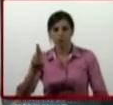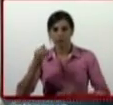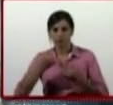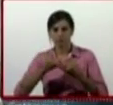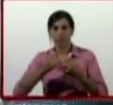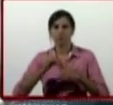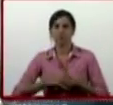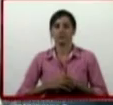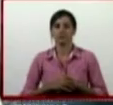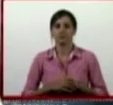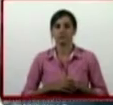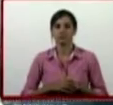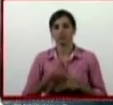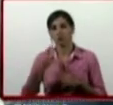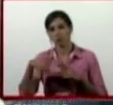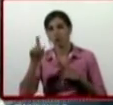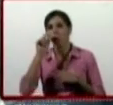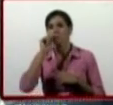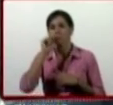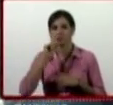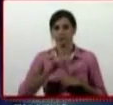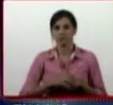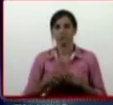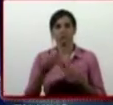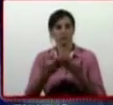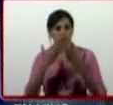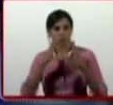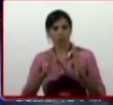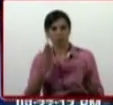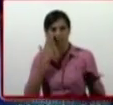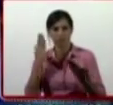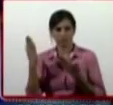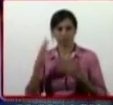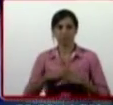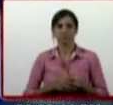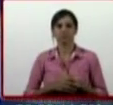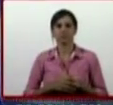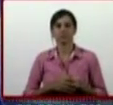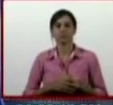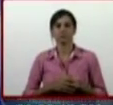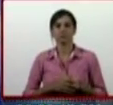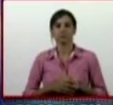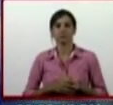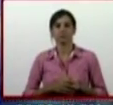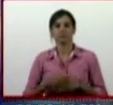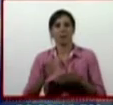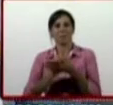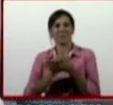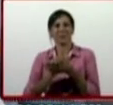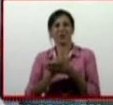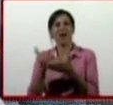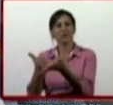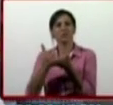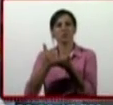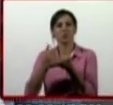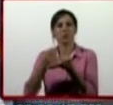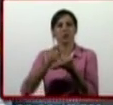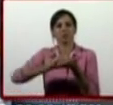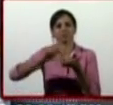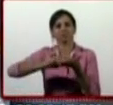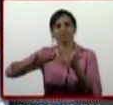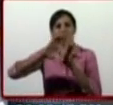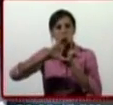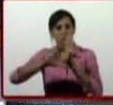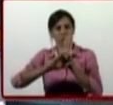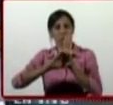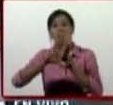Enderson Galeano, también estudiante. Nuestro compañero constituyente, comandante